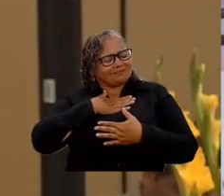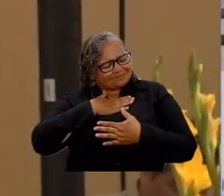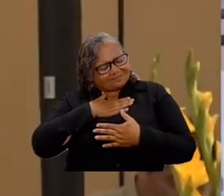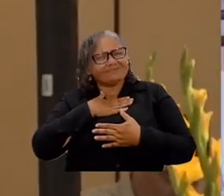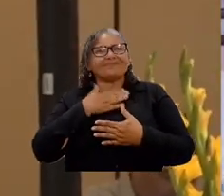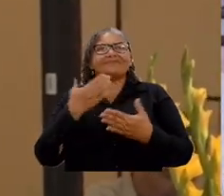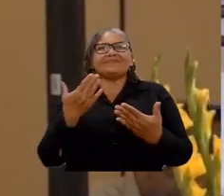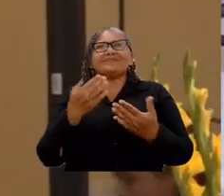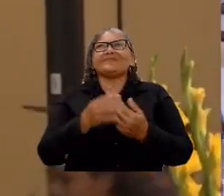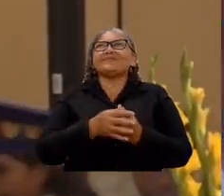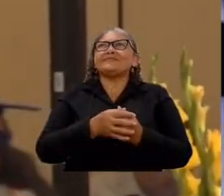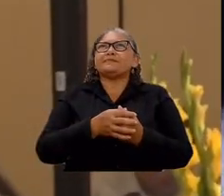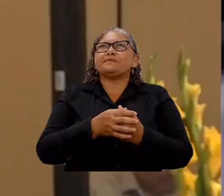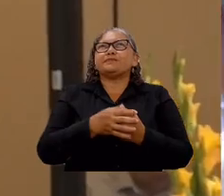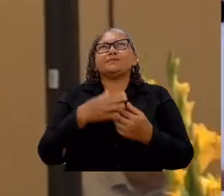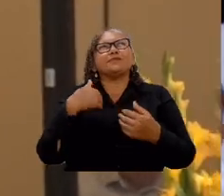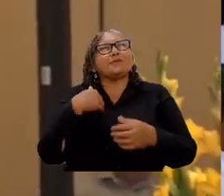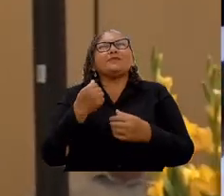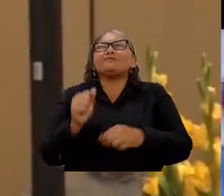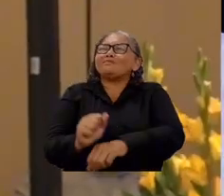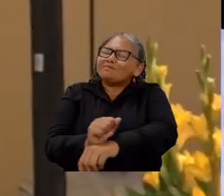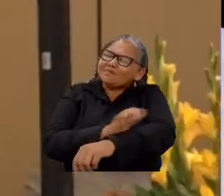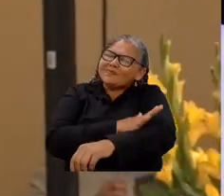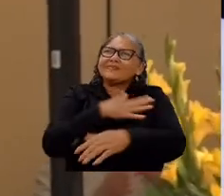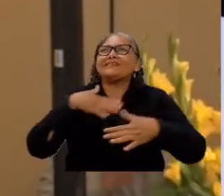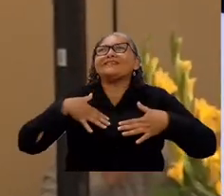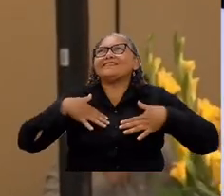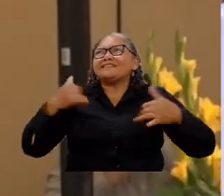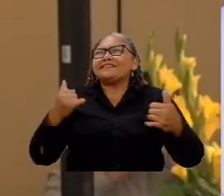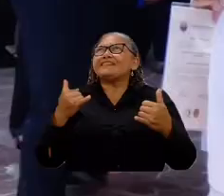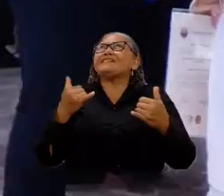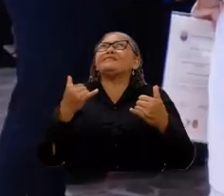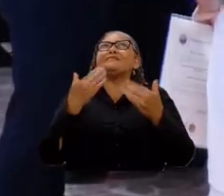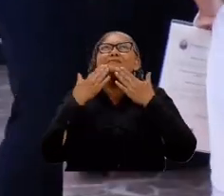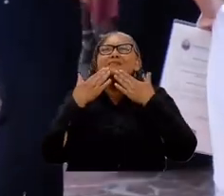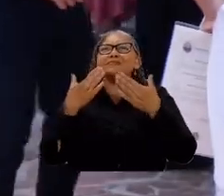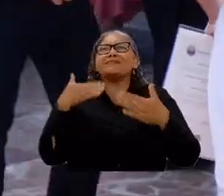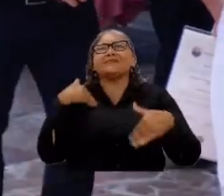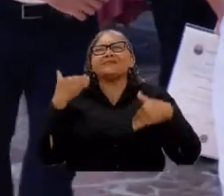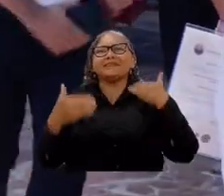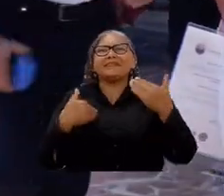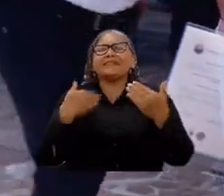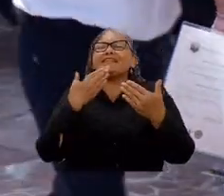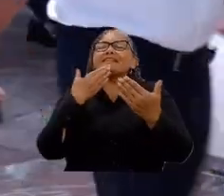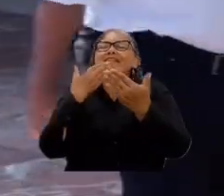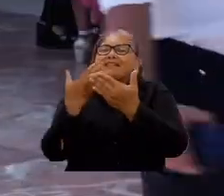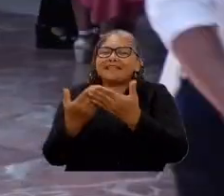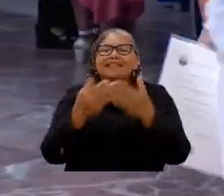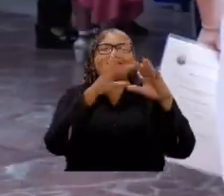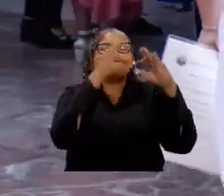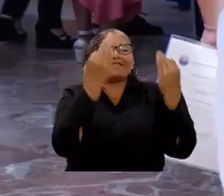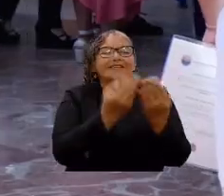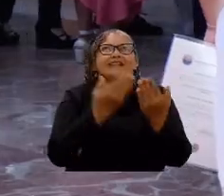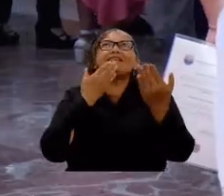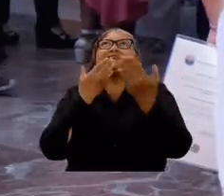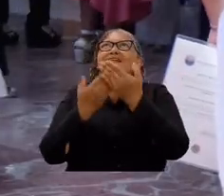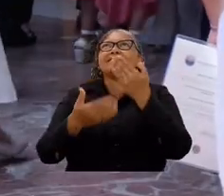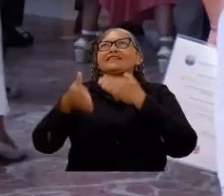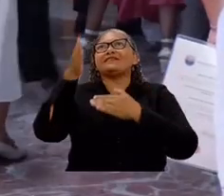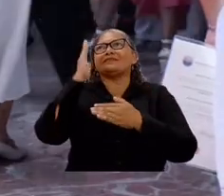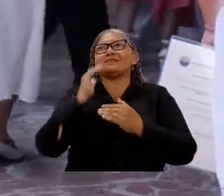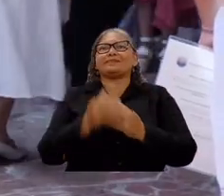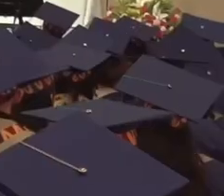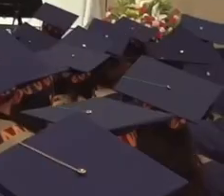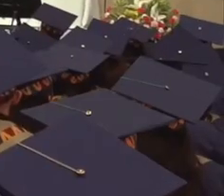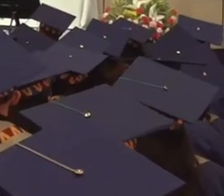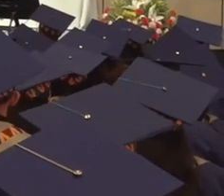y orgullosa. Me siento realmente feliz, y igual que mi familia, gracias al apoyo de la familia y el apoyo